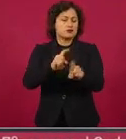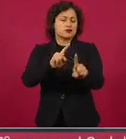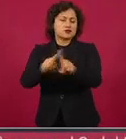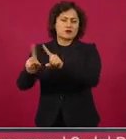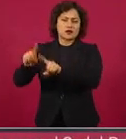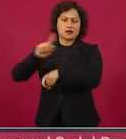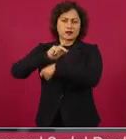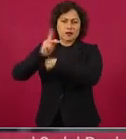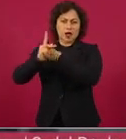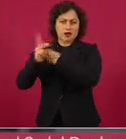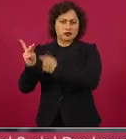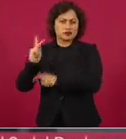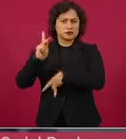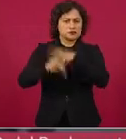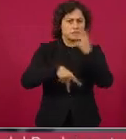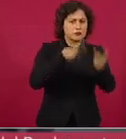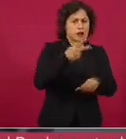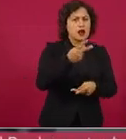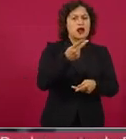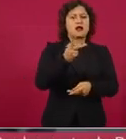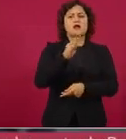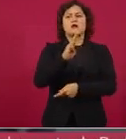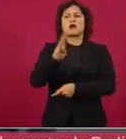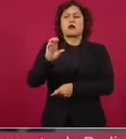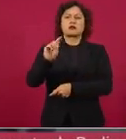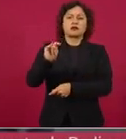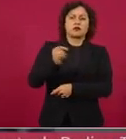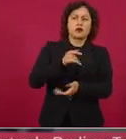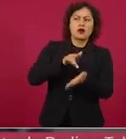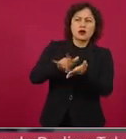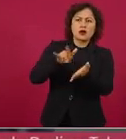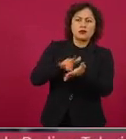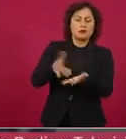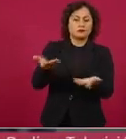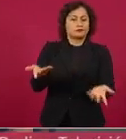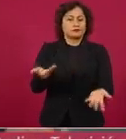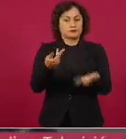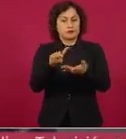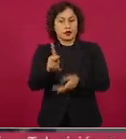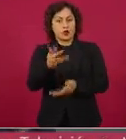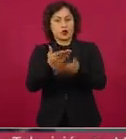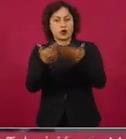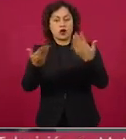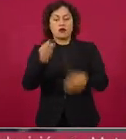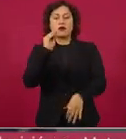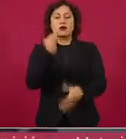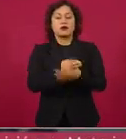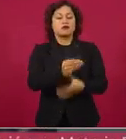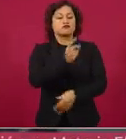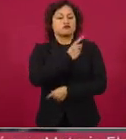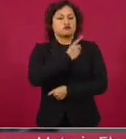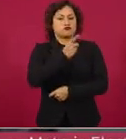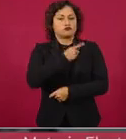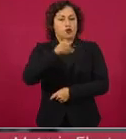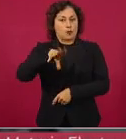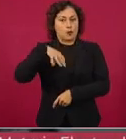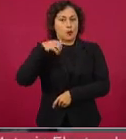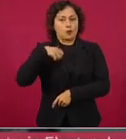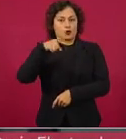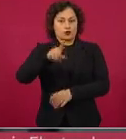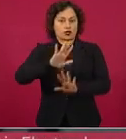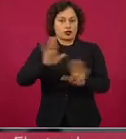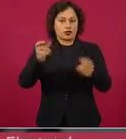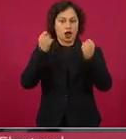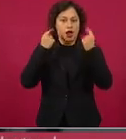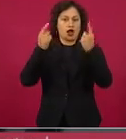otras nacionalidades. Tijuana está sola, Tijuana ha tenido que sacar adelante, y usted ha reconocido la labor de la alcaldesa